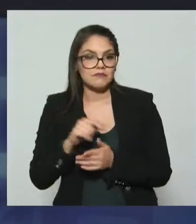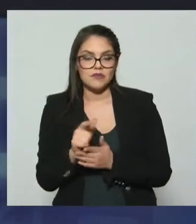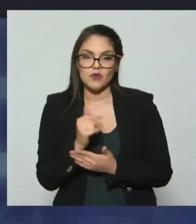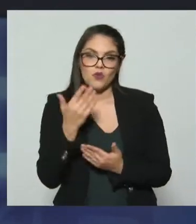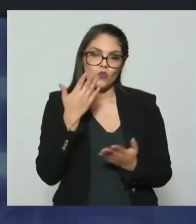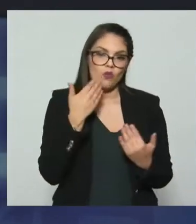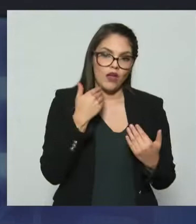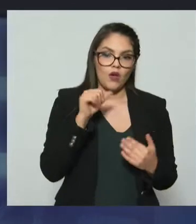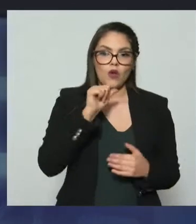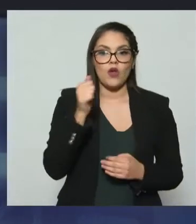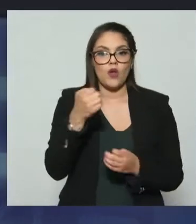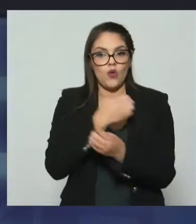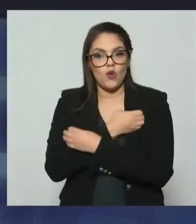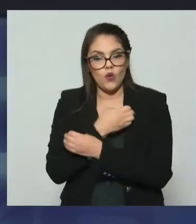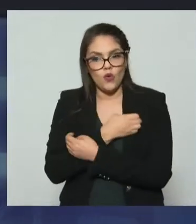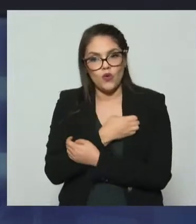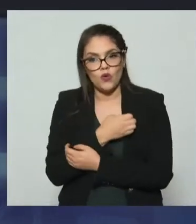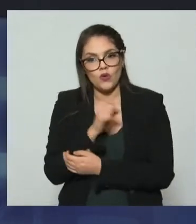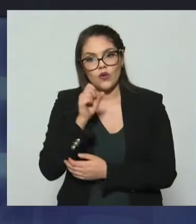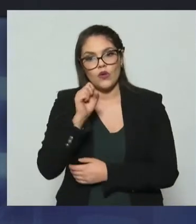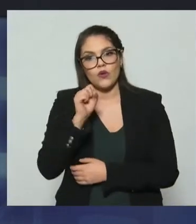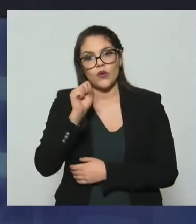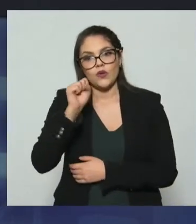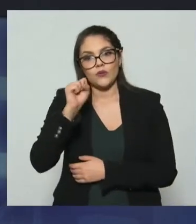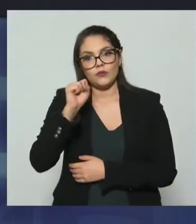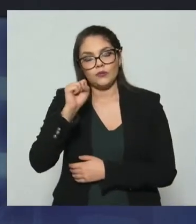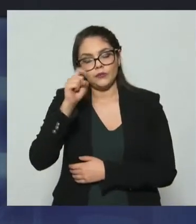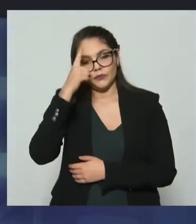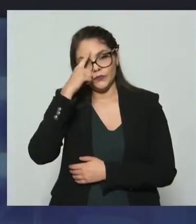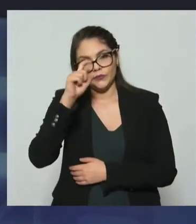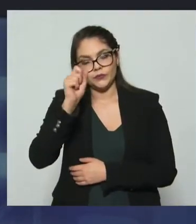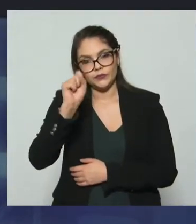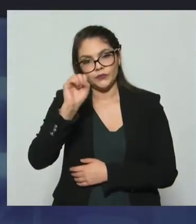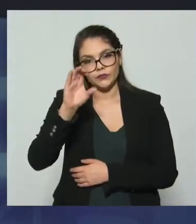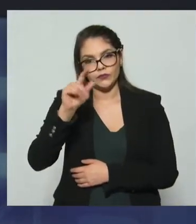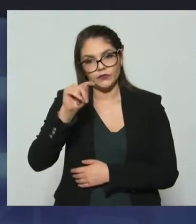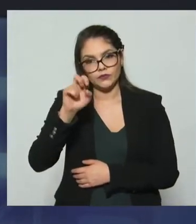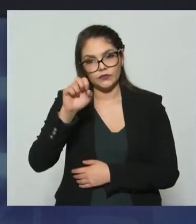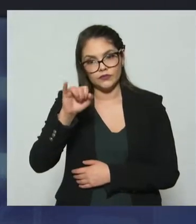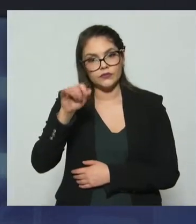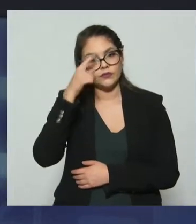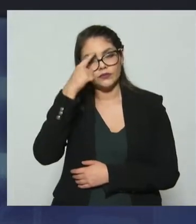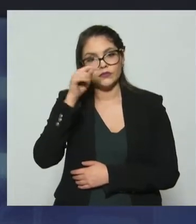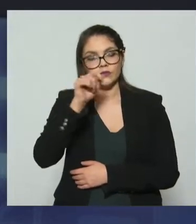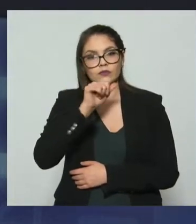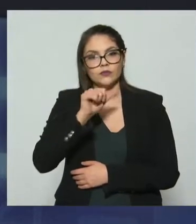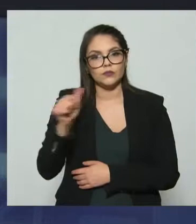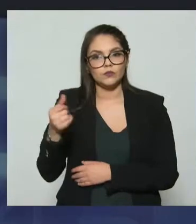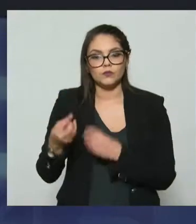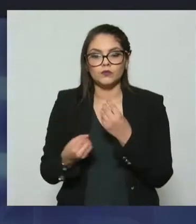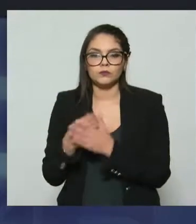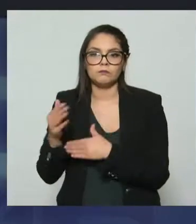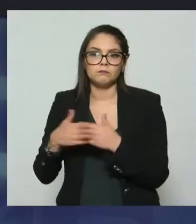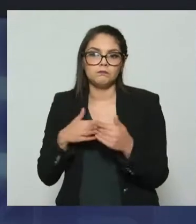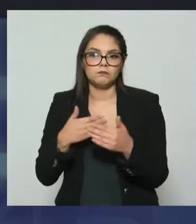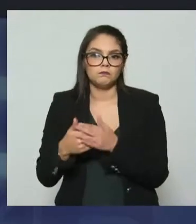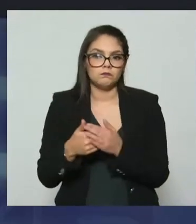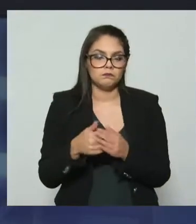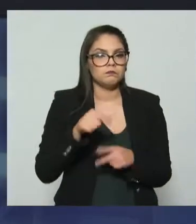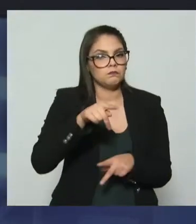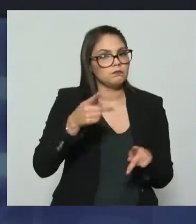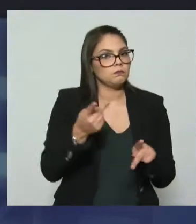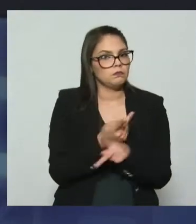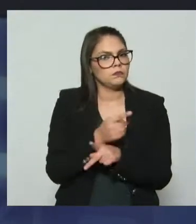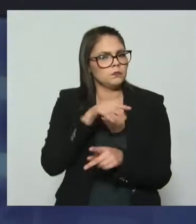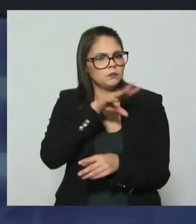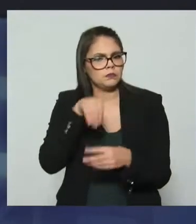educación, ciencia, tecnología e innovación de la Ciudad de México, la de responsabilidad mercantil y bueno, me parece que con esas tenemos más que